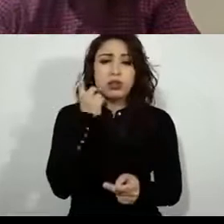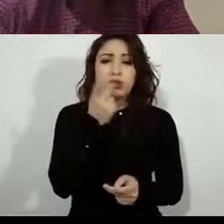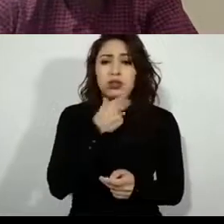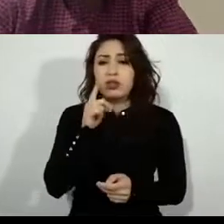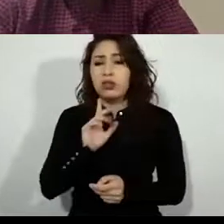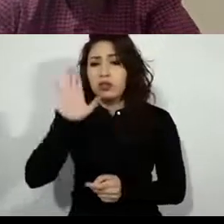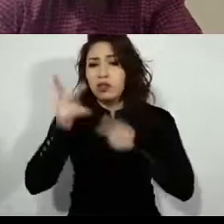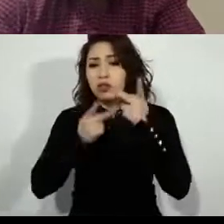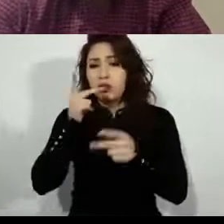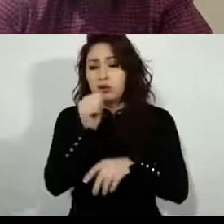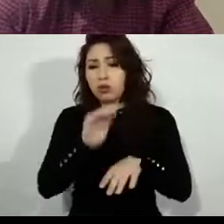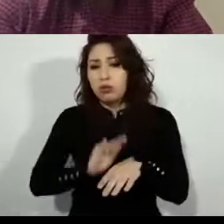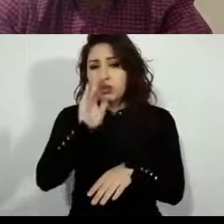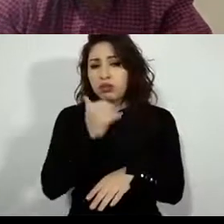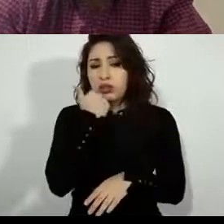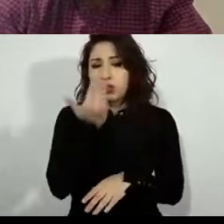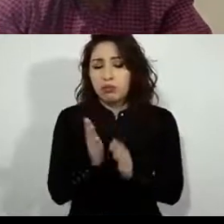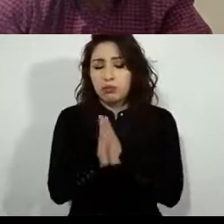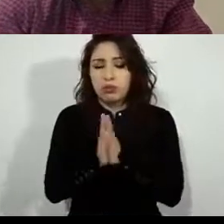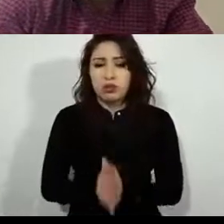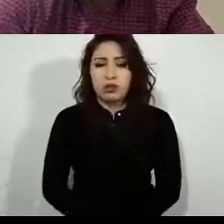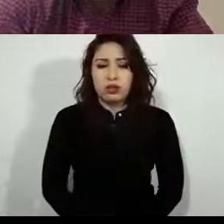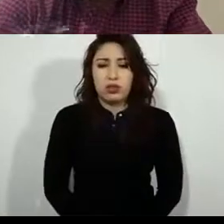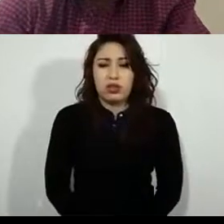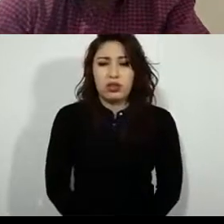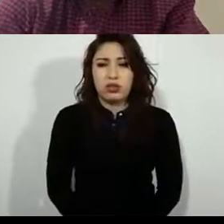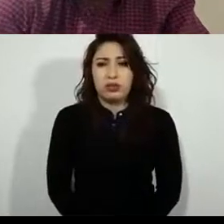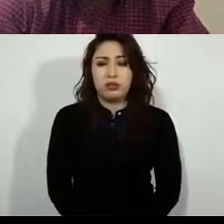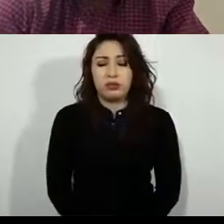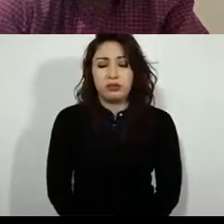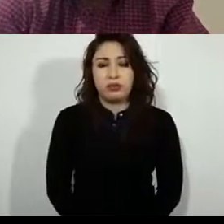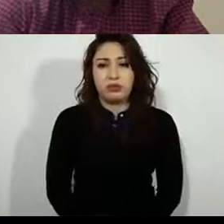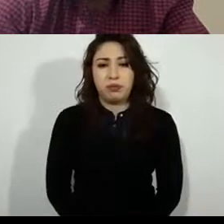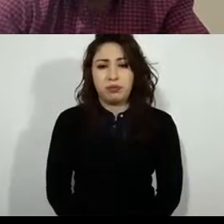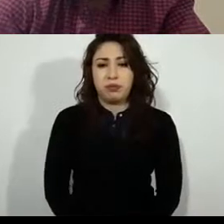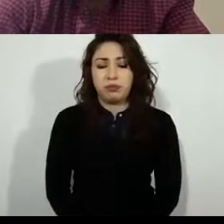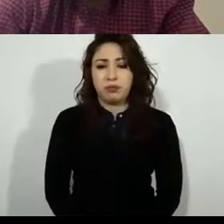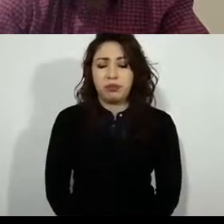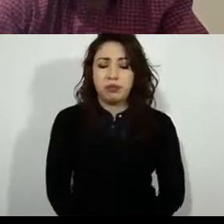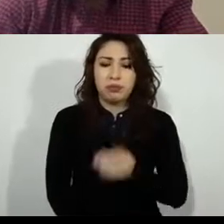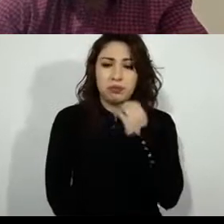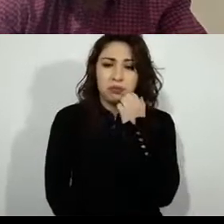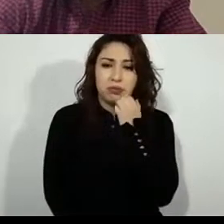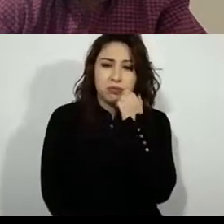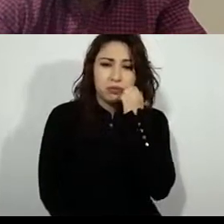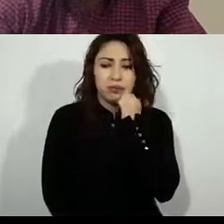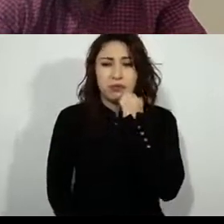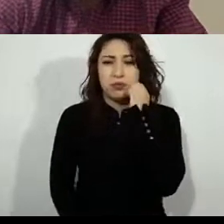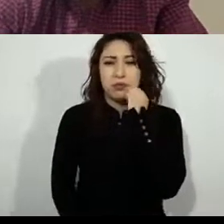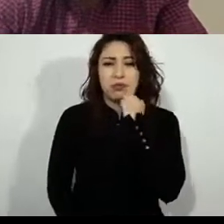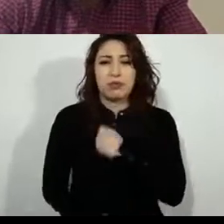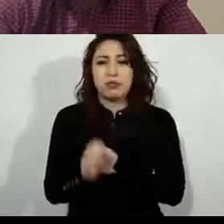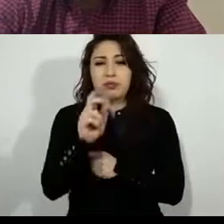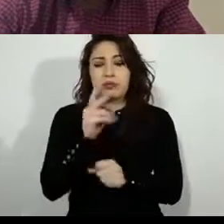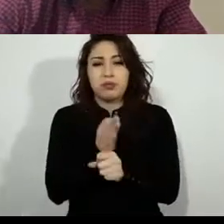o hacer alguna aclaración o alguna réplica sobre lo comentado por el señor tesorero, por favor. Abre una segunda ronda,